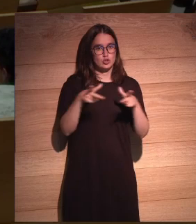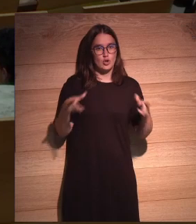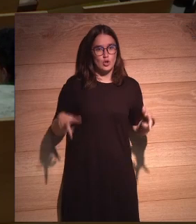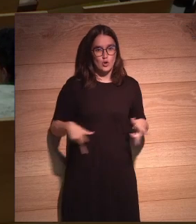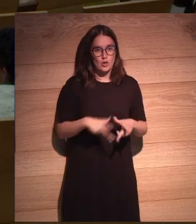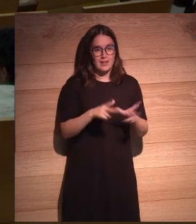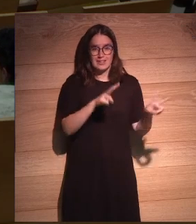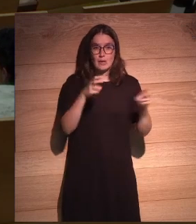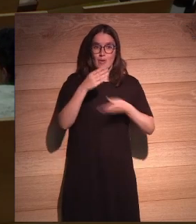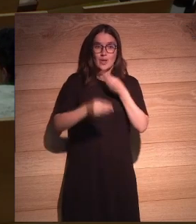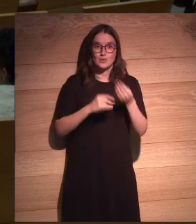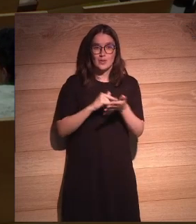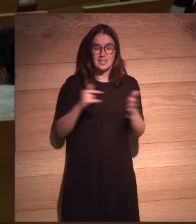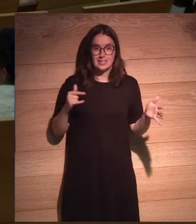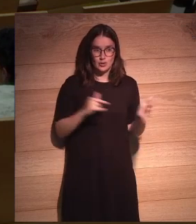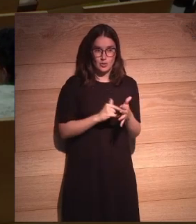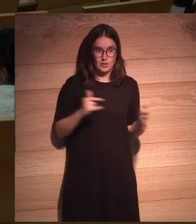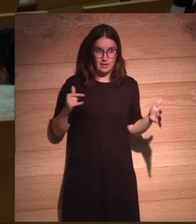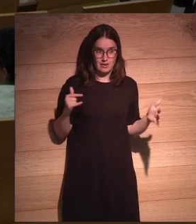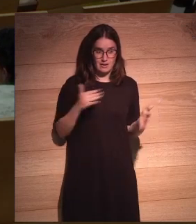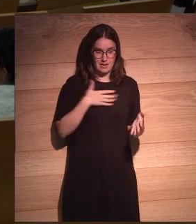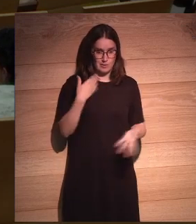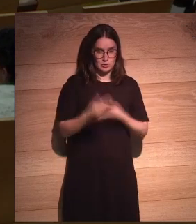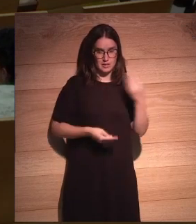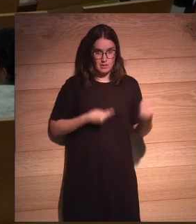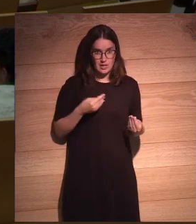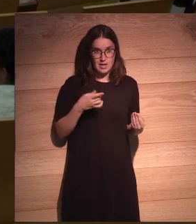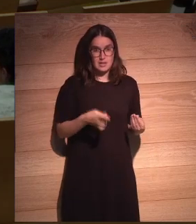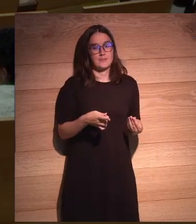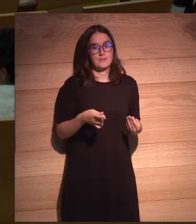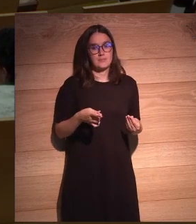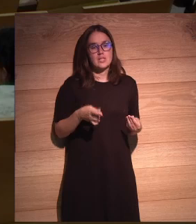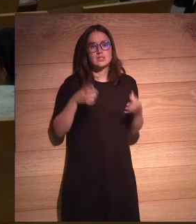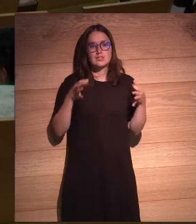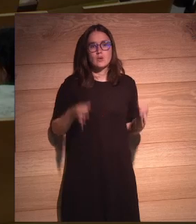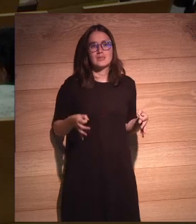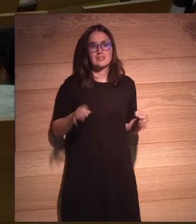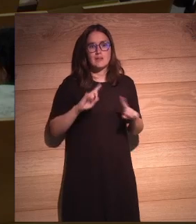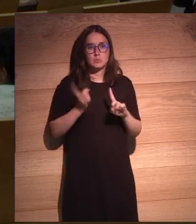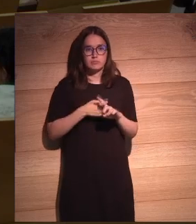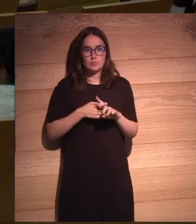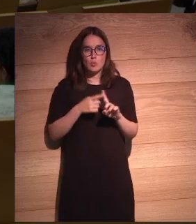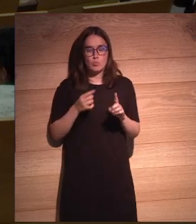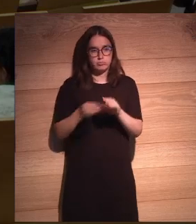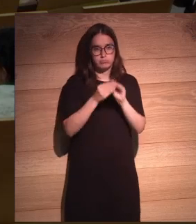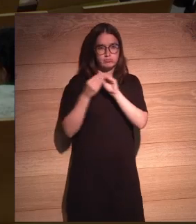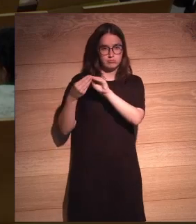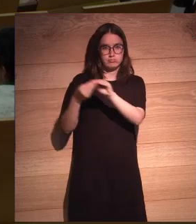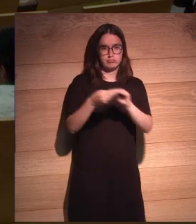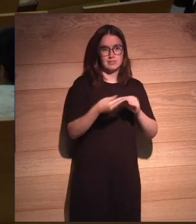social acerca del uso de la tecnología que vayamos a hacer, y que ahí es donde seguramente encontremos un punto común